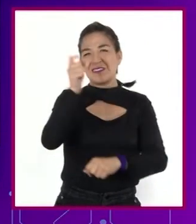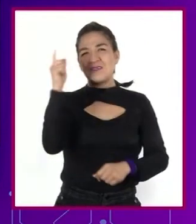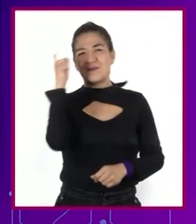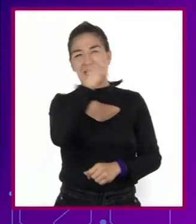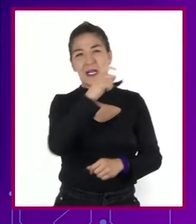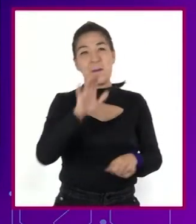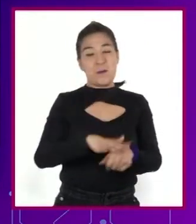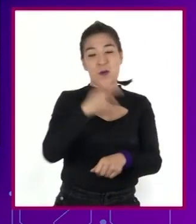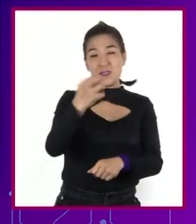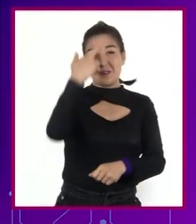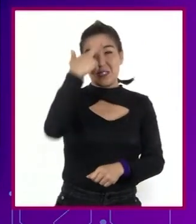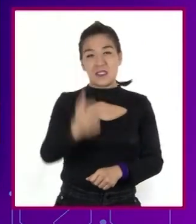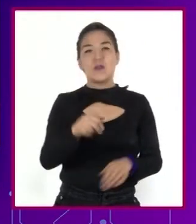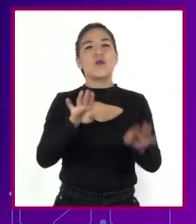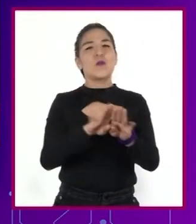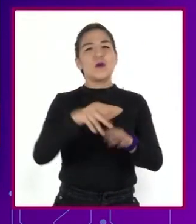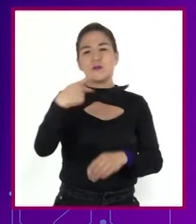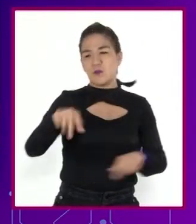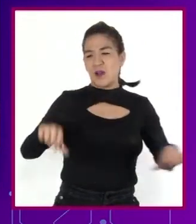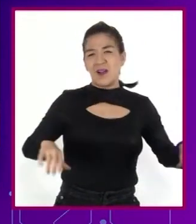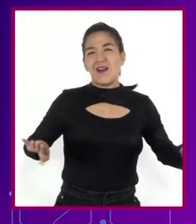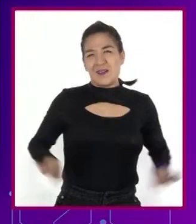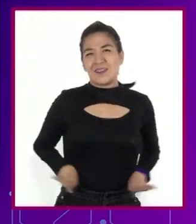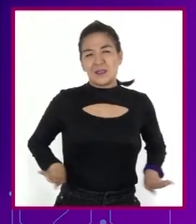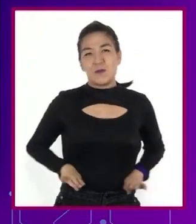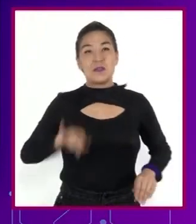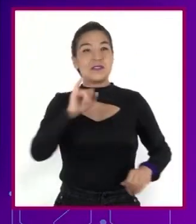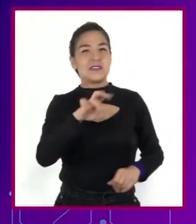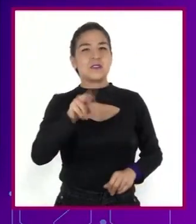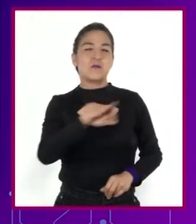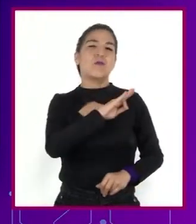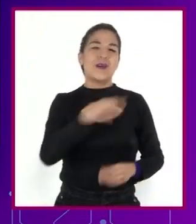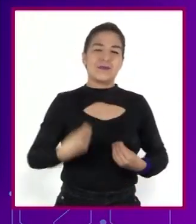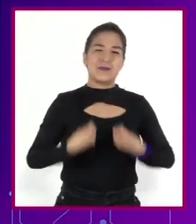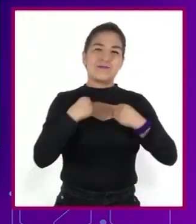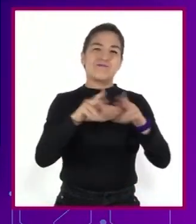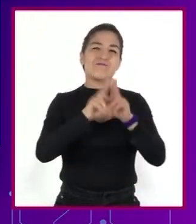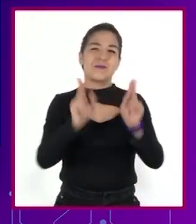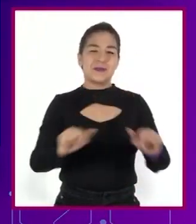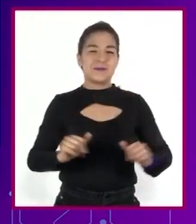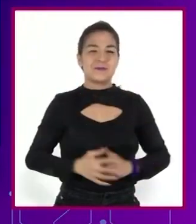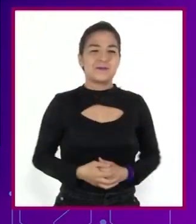ya que es a partir de dicha actitud que podemos o no vivir en paz.